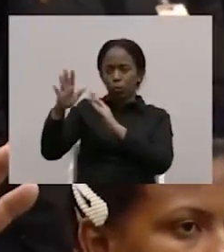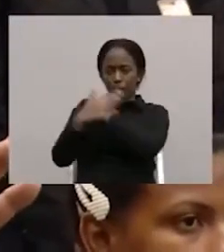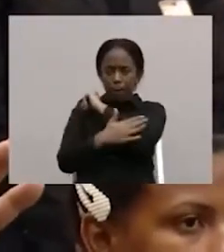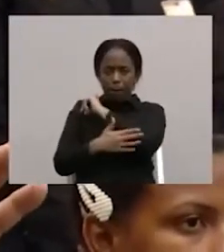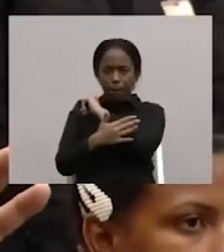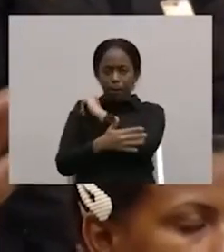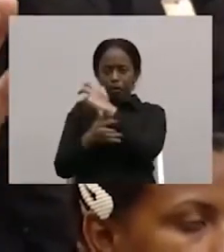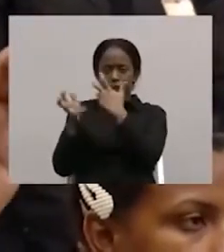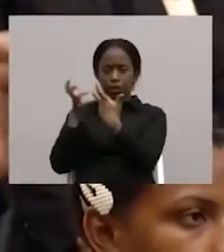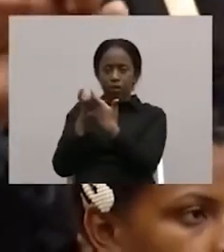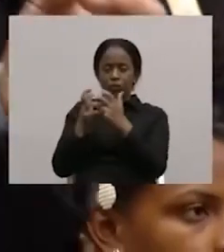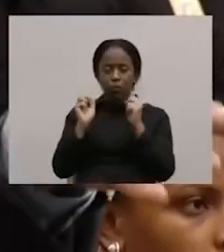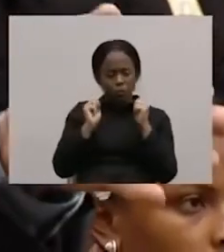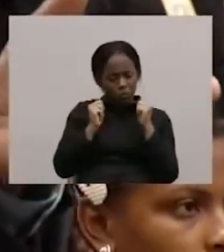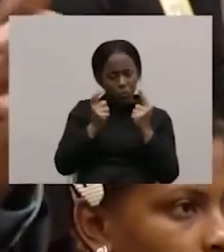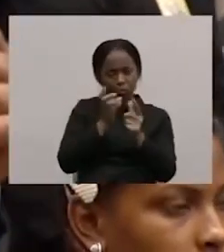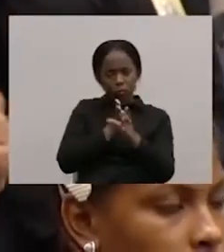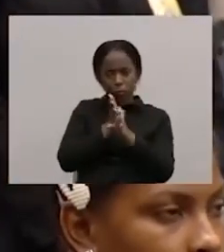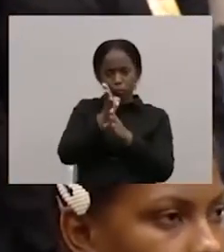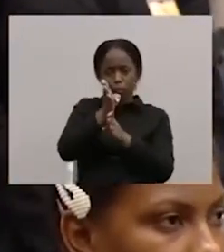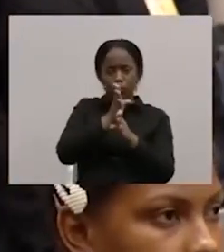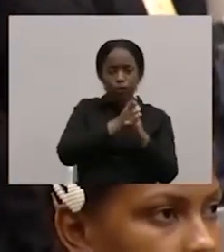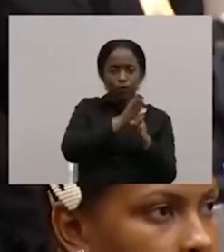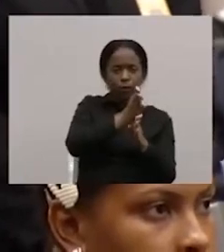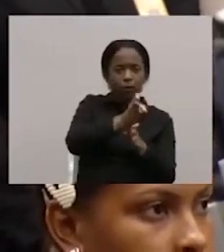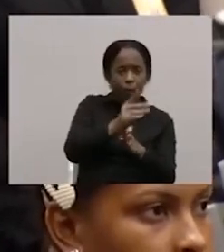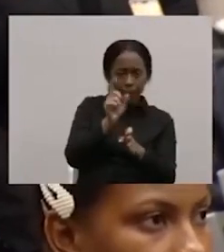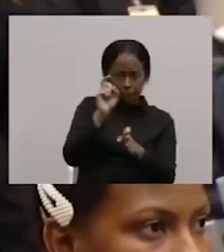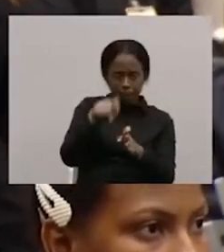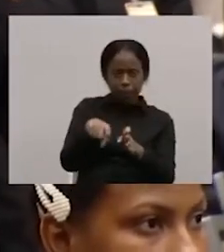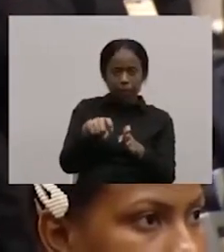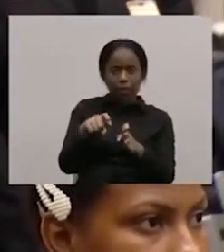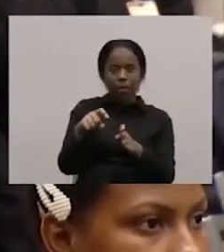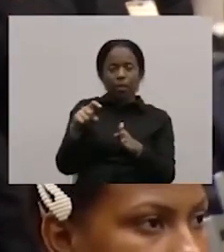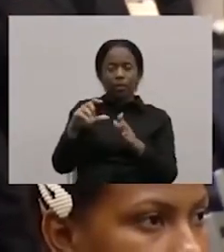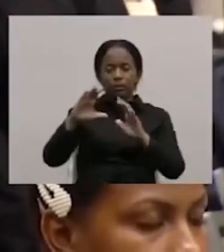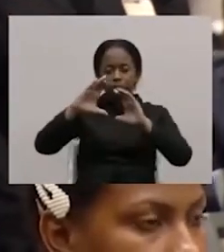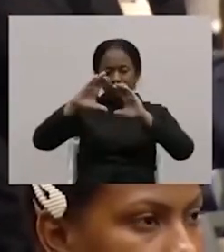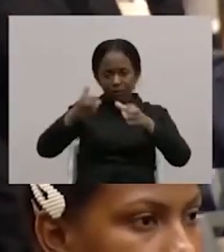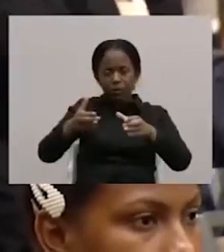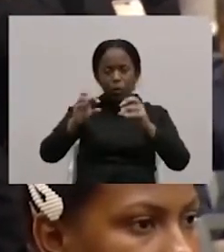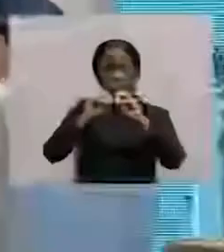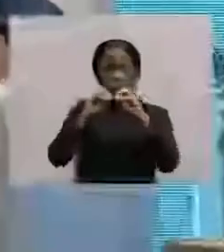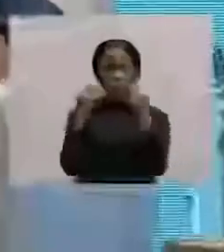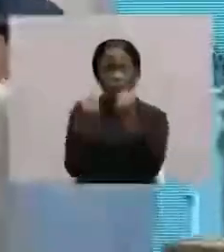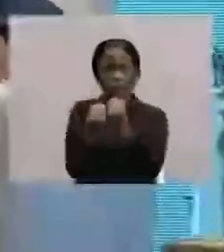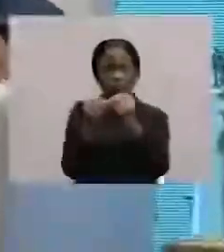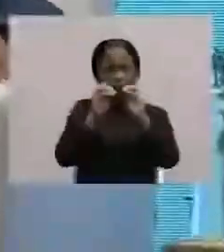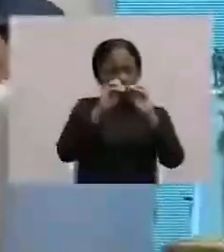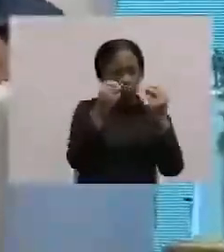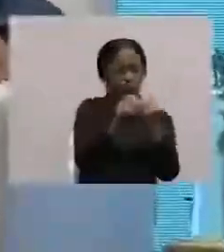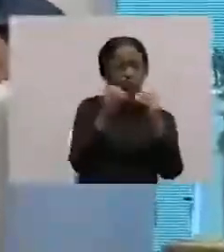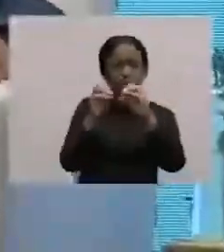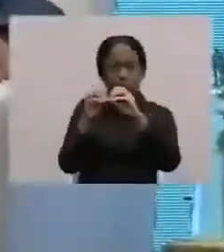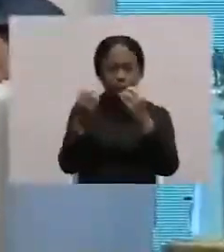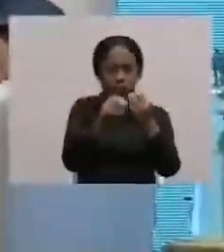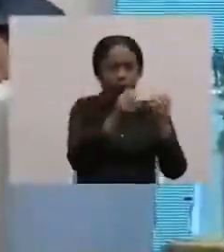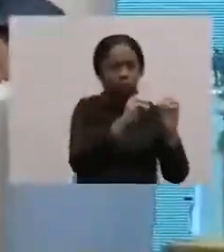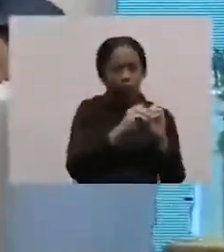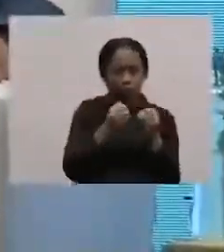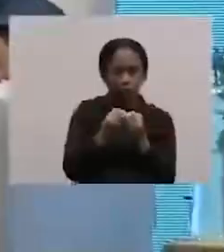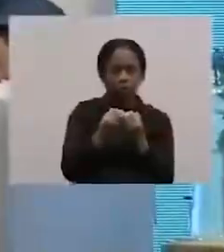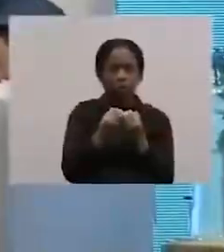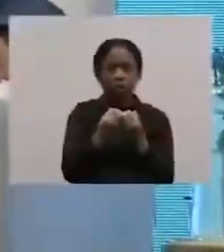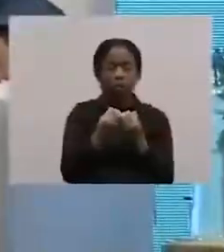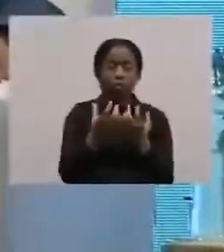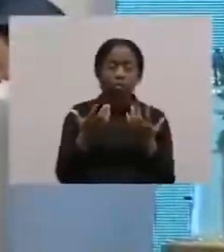profesiones tenían que ser colegiadas. O sea, los colegios, lo que pasa es que